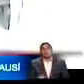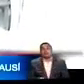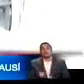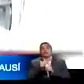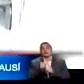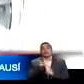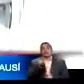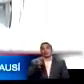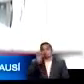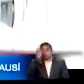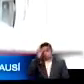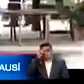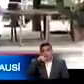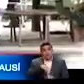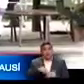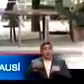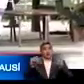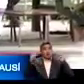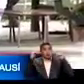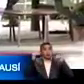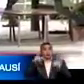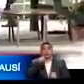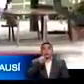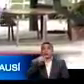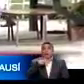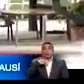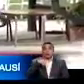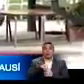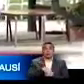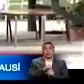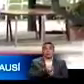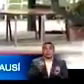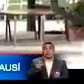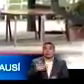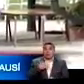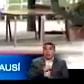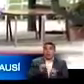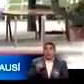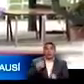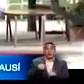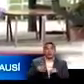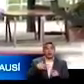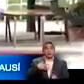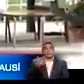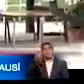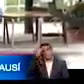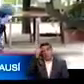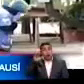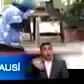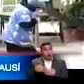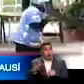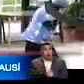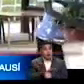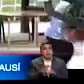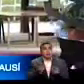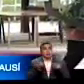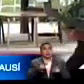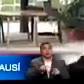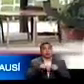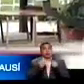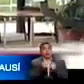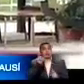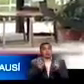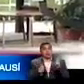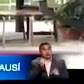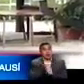intensivos de una casa de salud de Riobamba. Los que se encuentran sin sintomatología, pero están infectados en su totalidad, al igual que un grupo